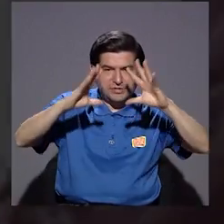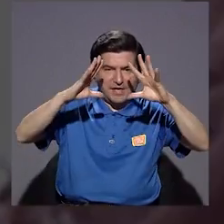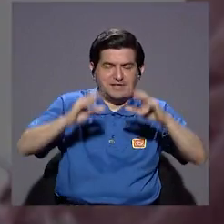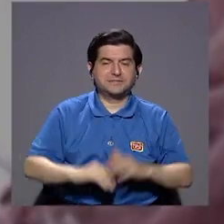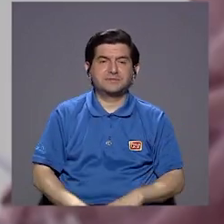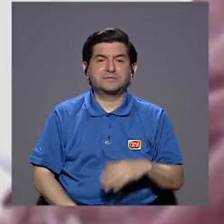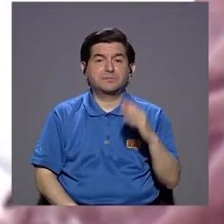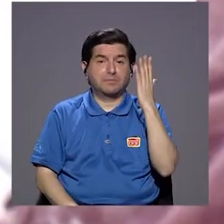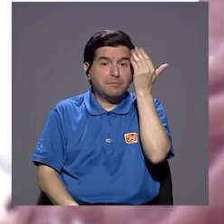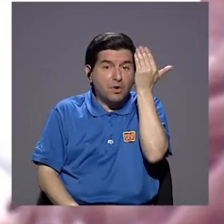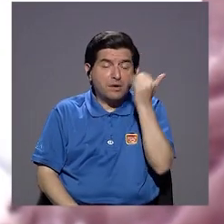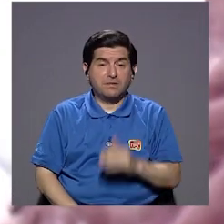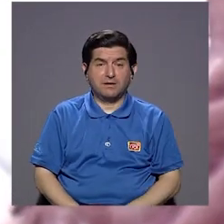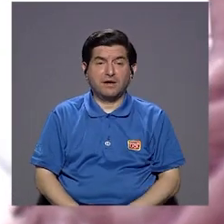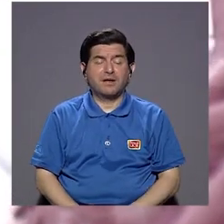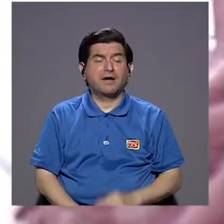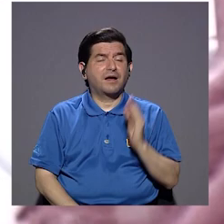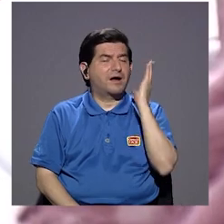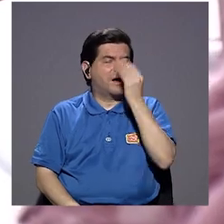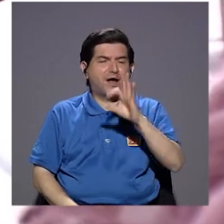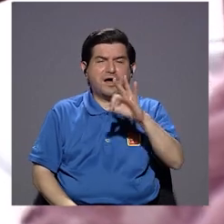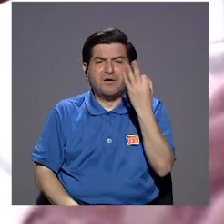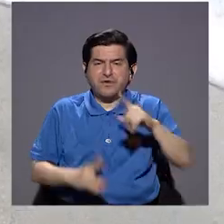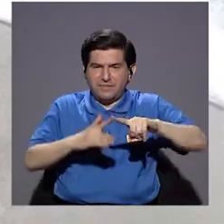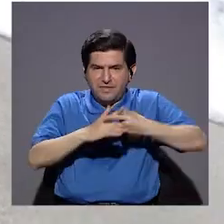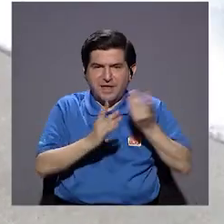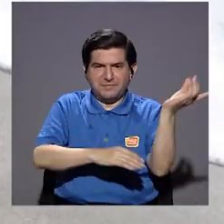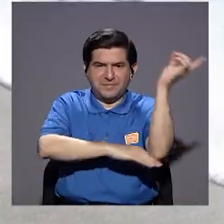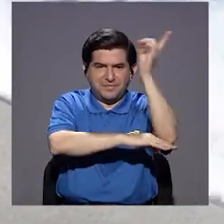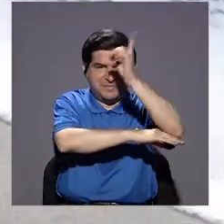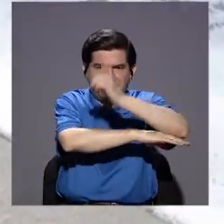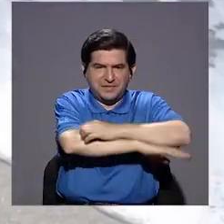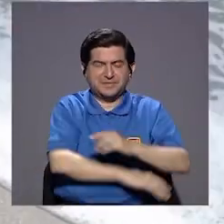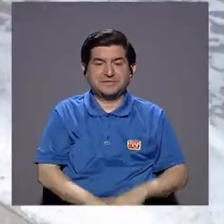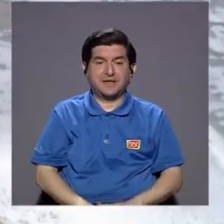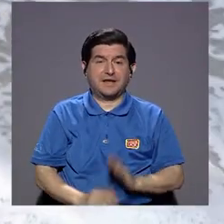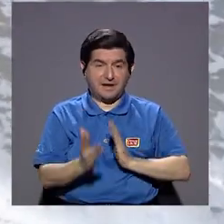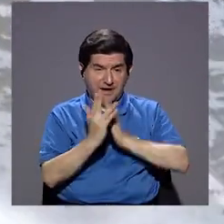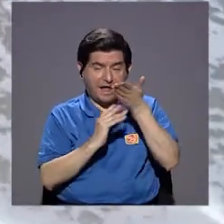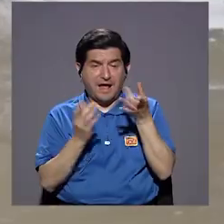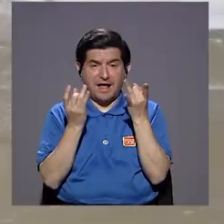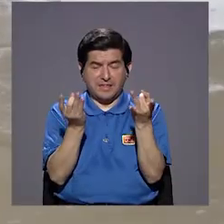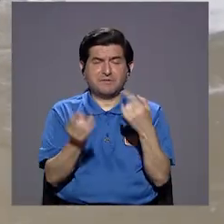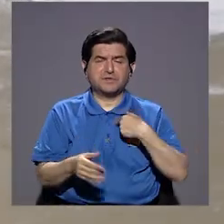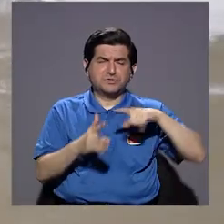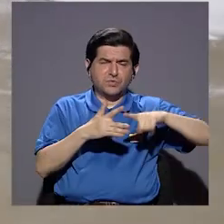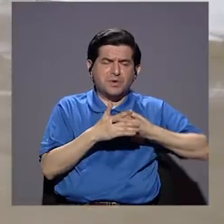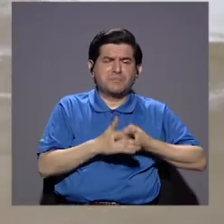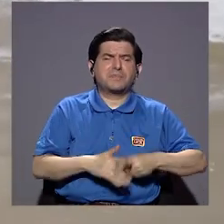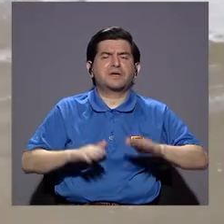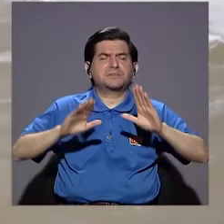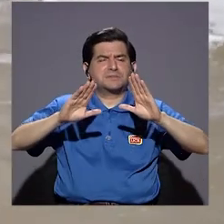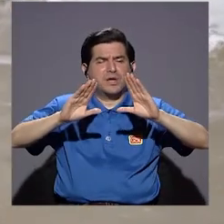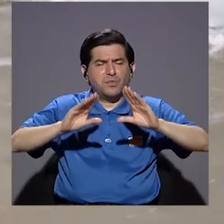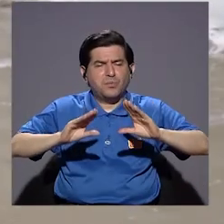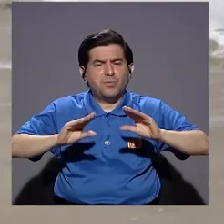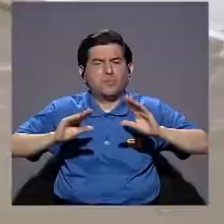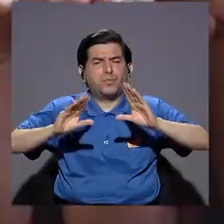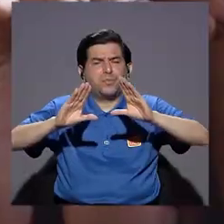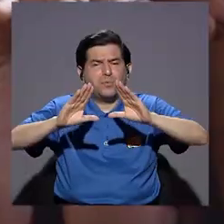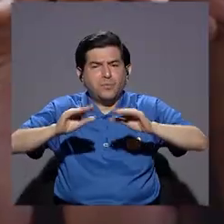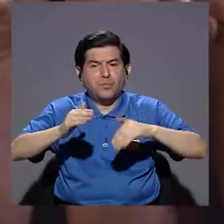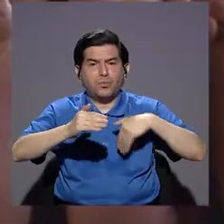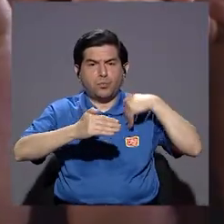muy bonito porque es una muy linda manera de empezar un día del yoga, porque empieza uno suave, suave y